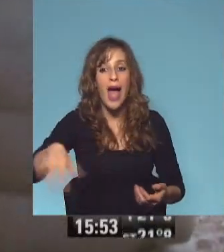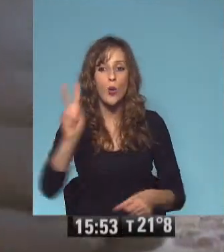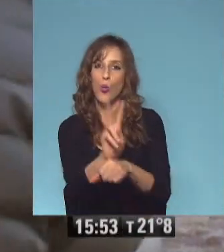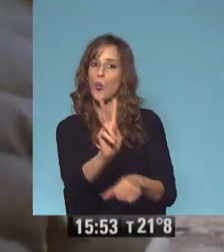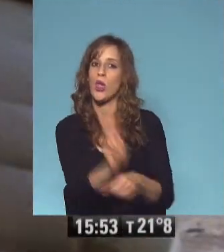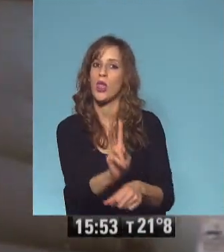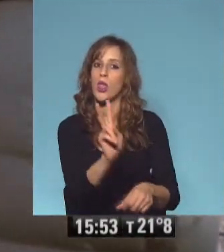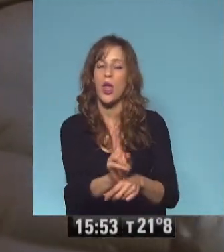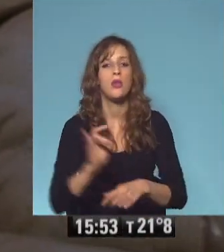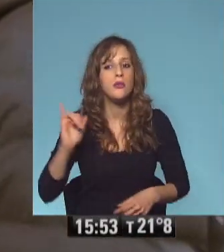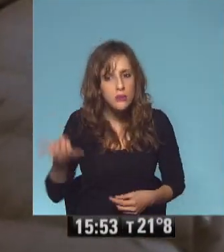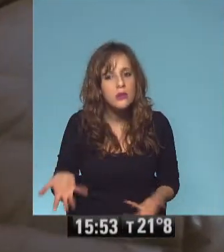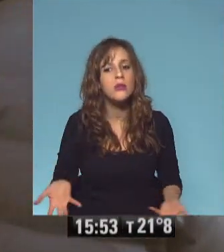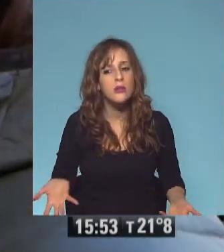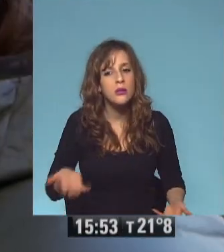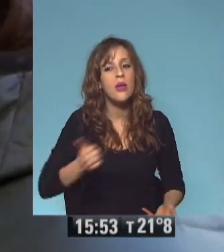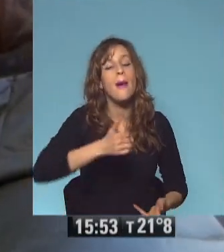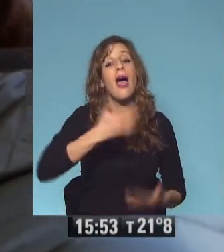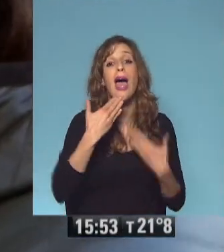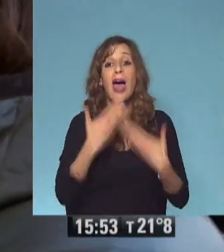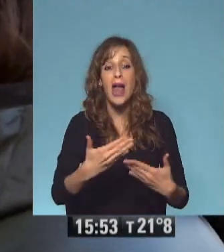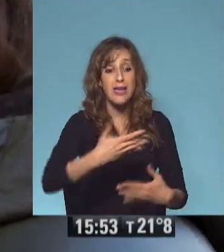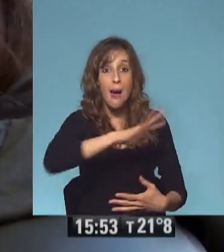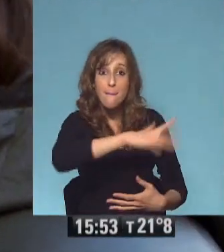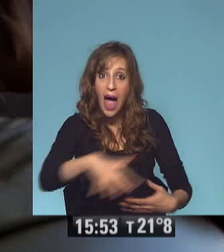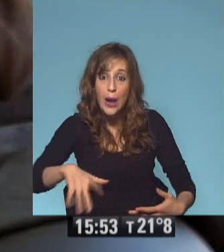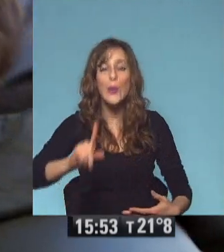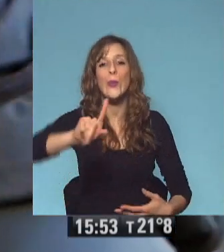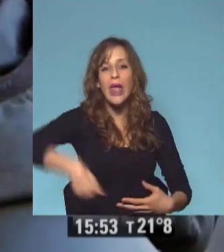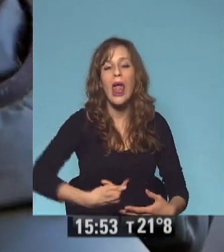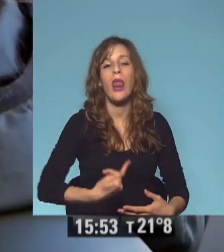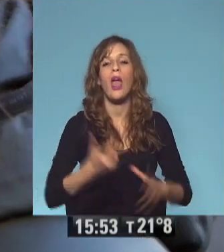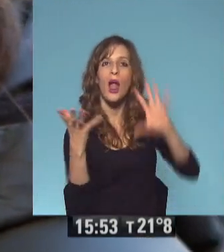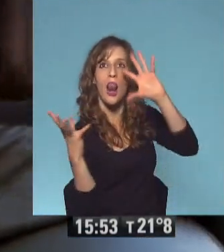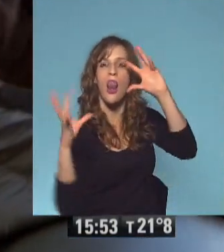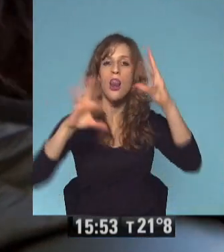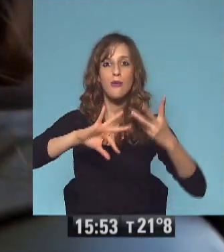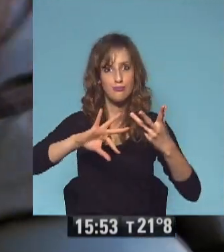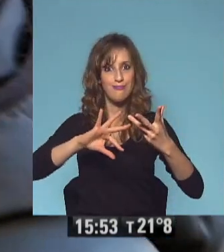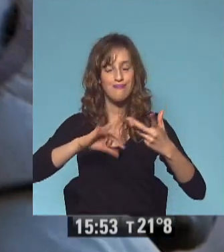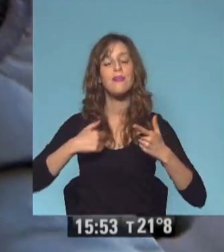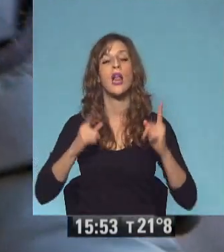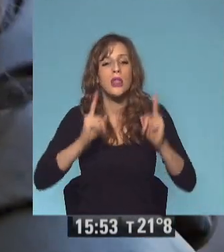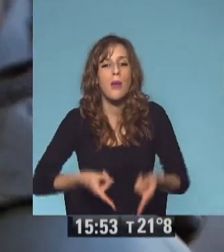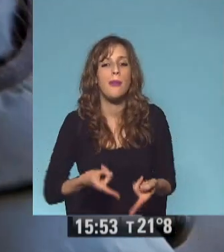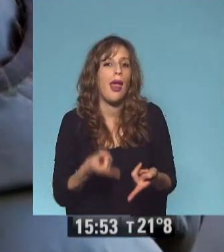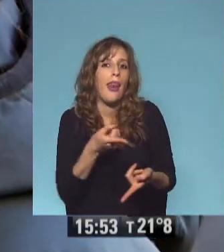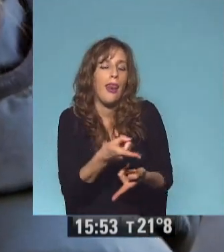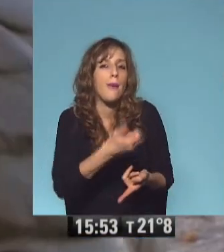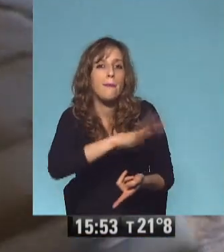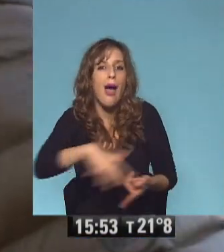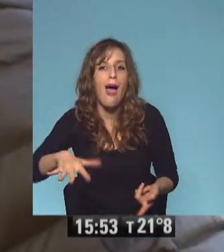claro Los mares regulan el clima mundial Y además absorben el carbono Que emitimos en las ciudades Y lo transforman en oxígeno O sea que es súper